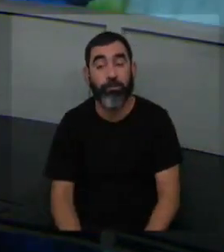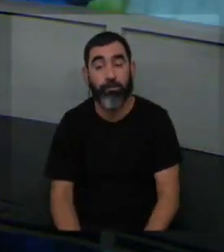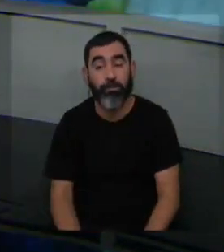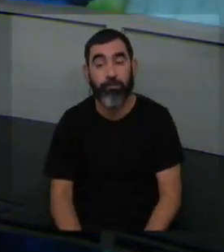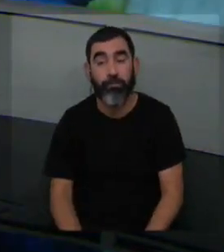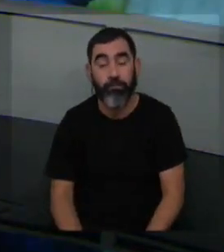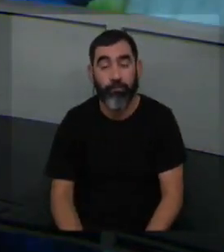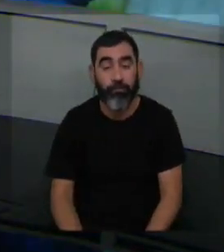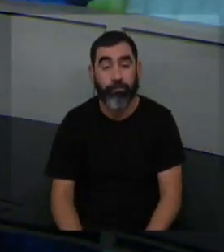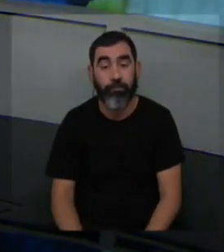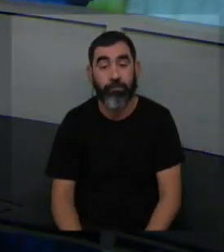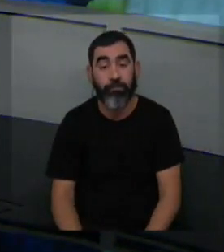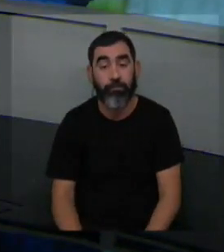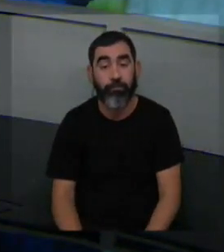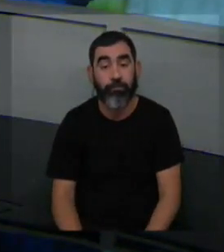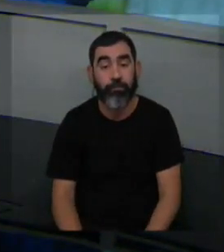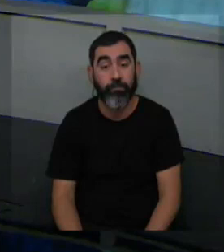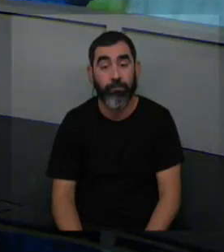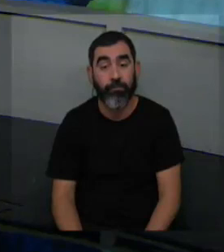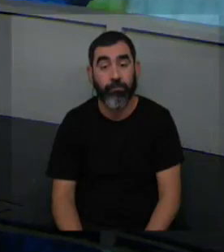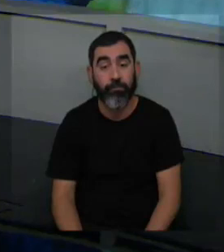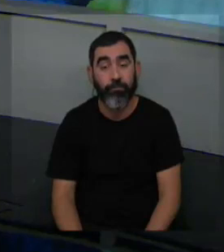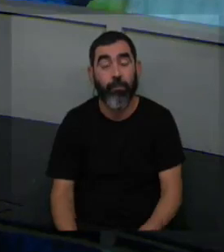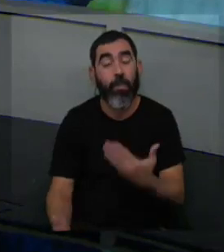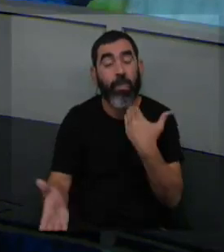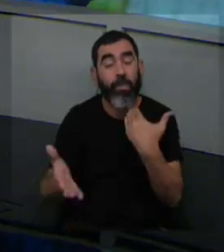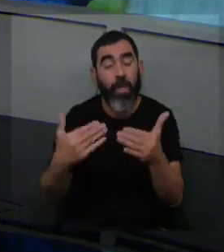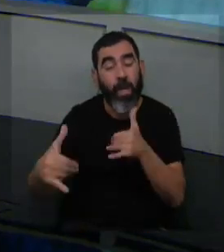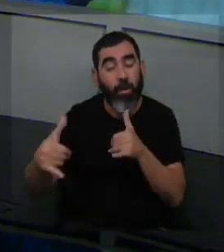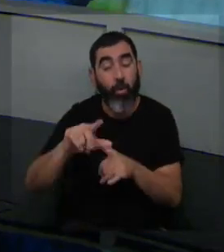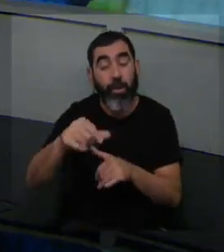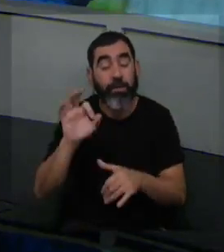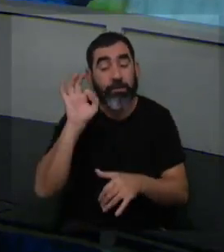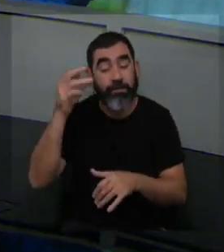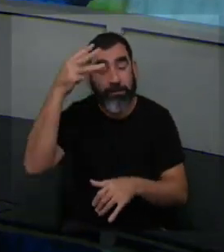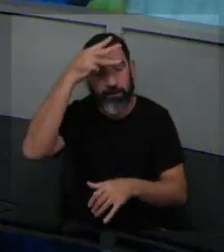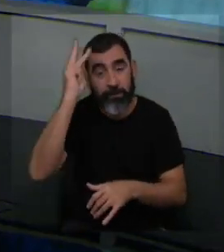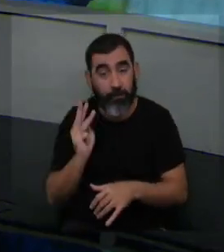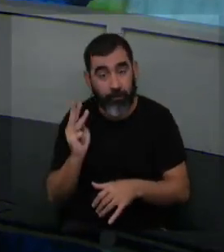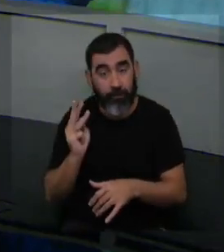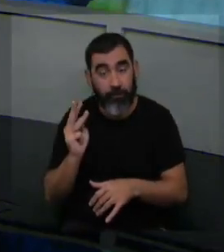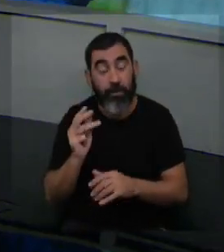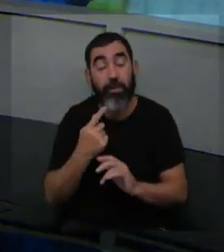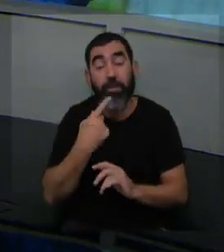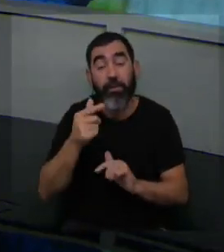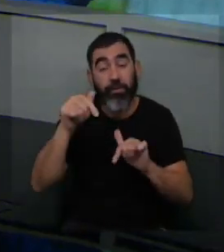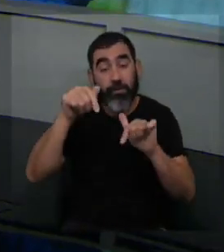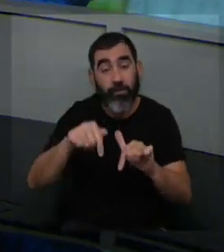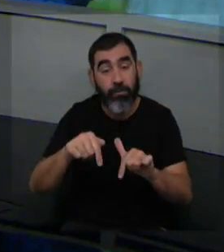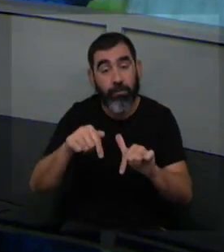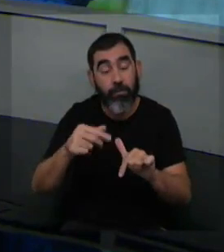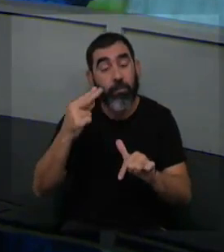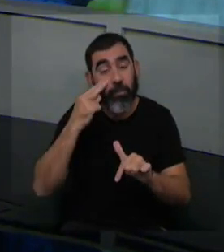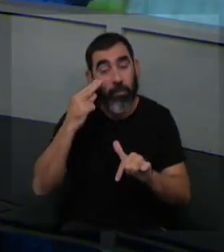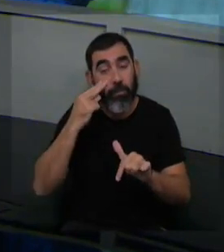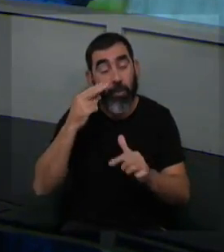del Partido Nacional, Pablo Iturralde, al trascender las conversaciones que mantuvo con el ex senador Gustavo Penades, dijo Orsi que compromete a